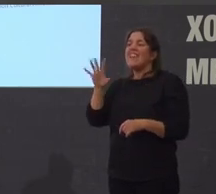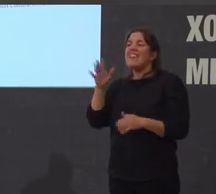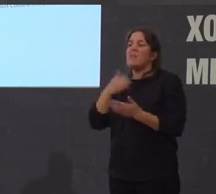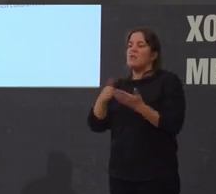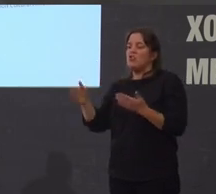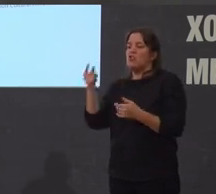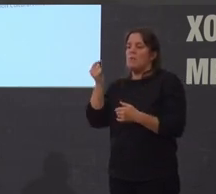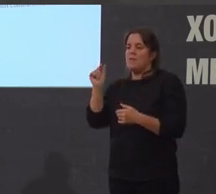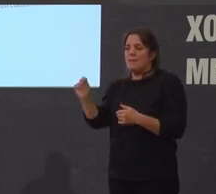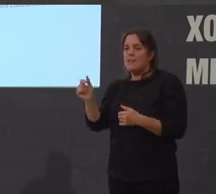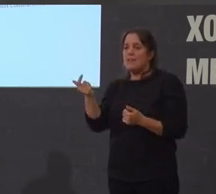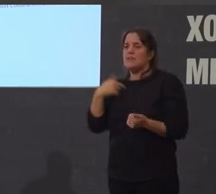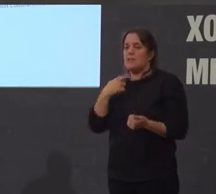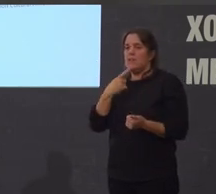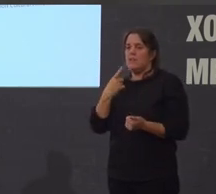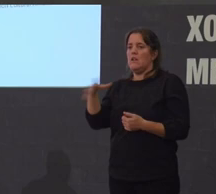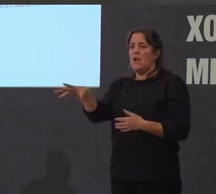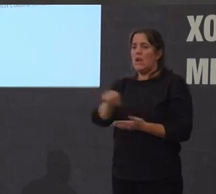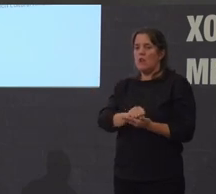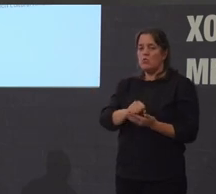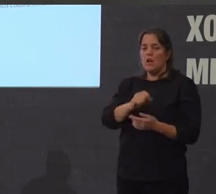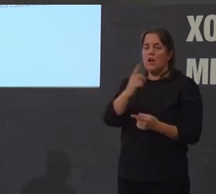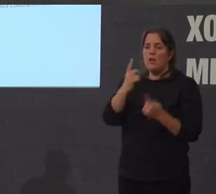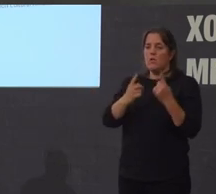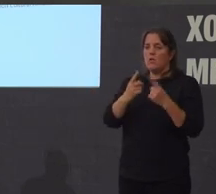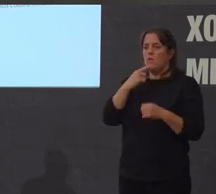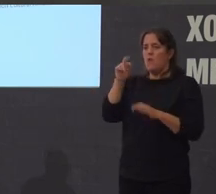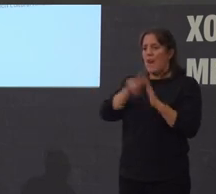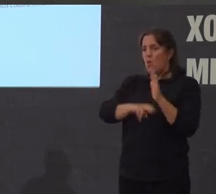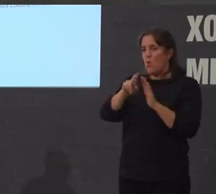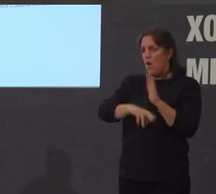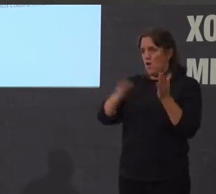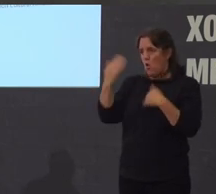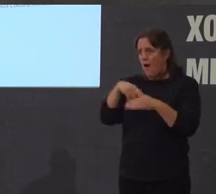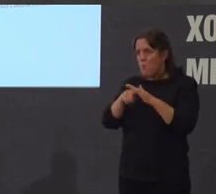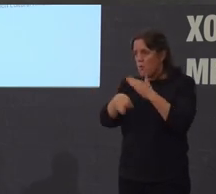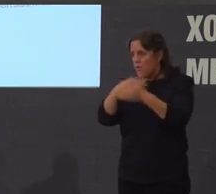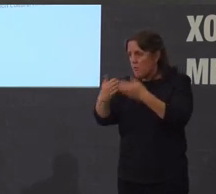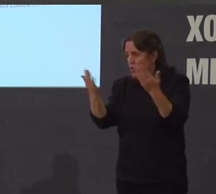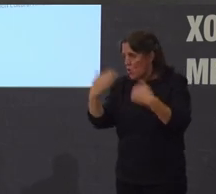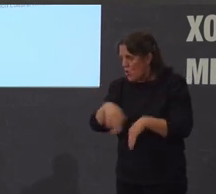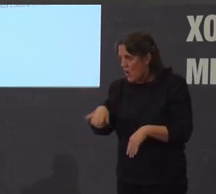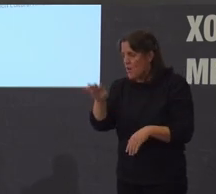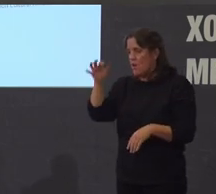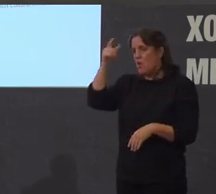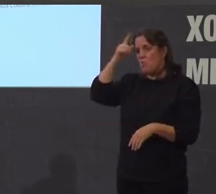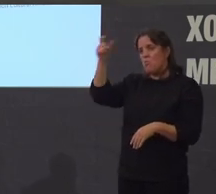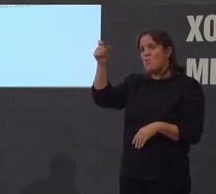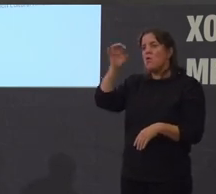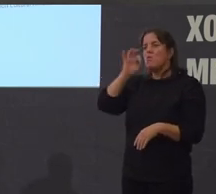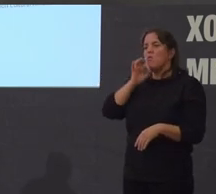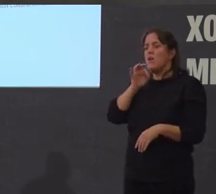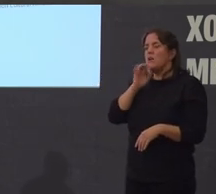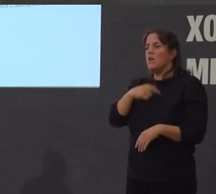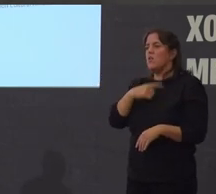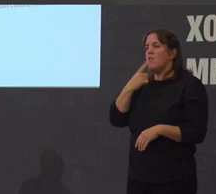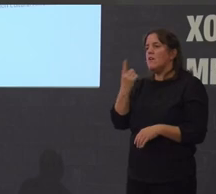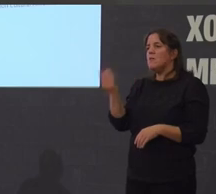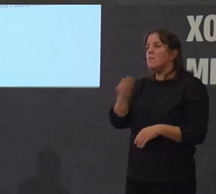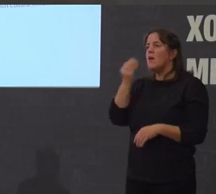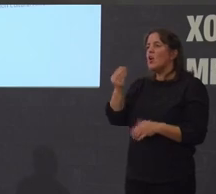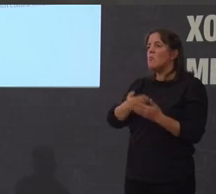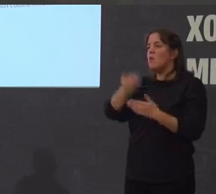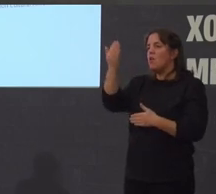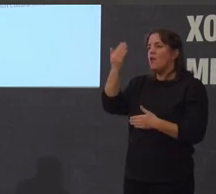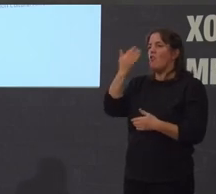incautan ya de manera totalmente irregular sin procedimiento el pueblo gallego en los mejores periódicos mayor periódico de galicia